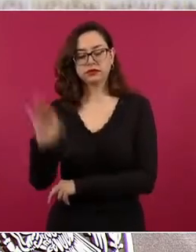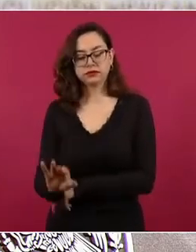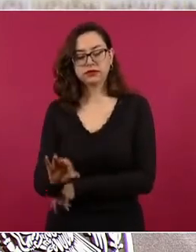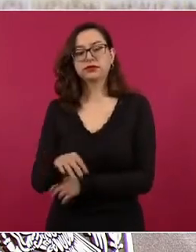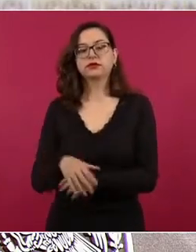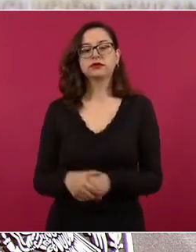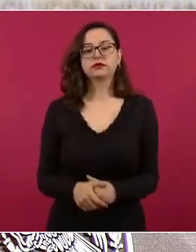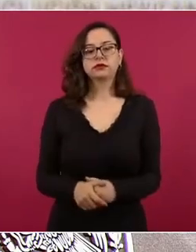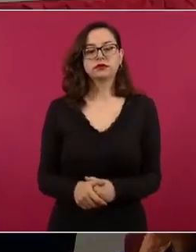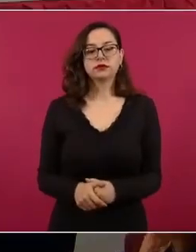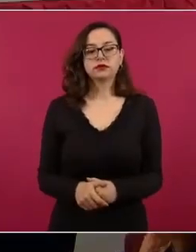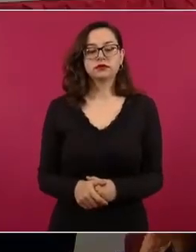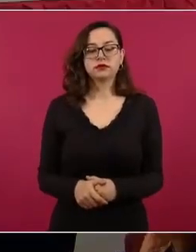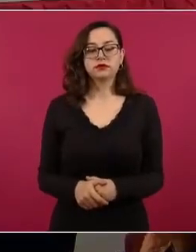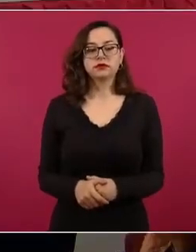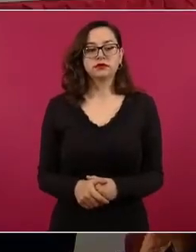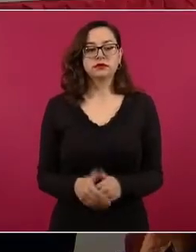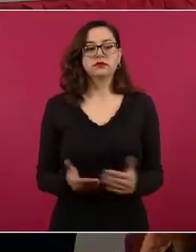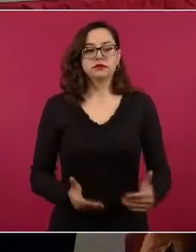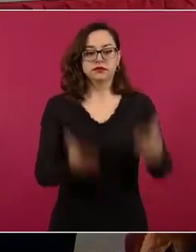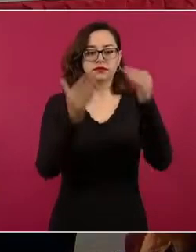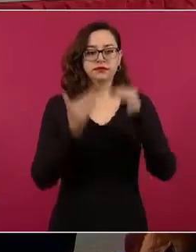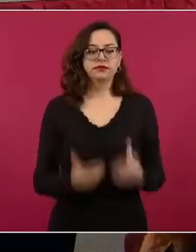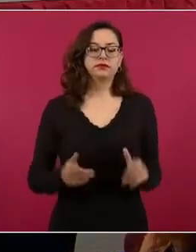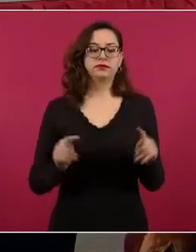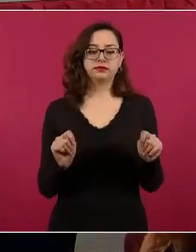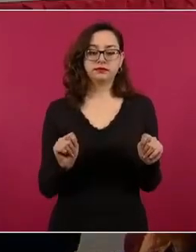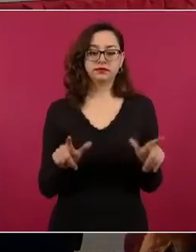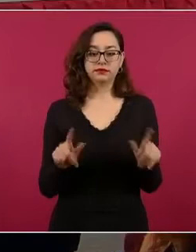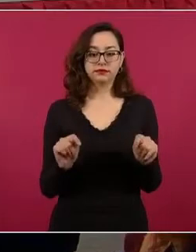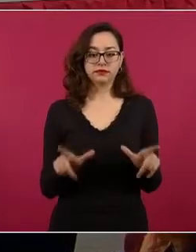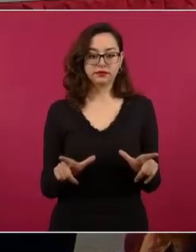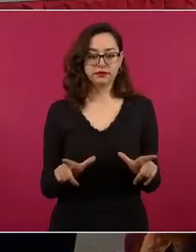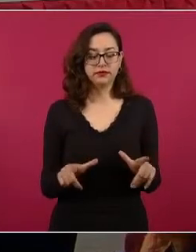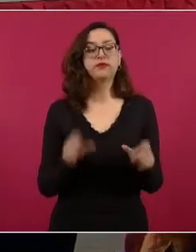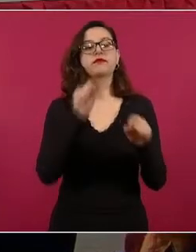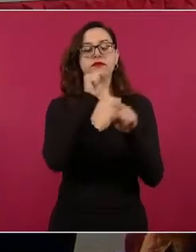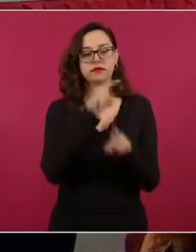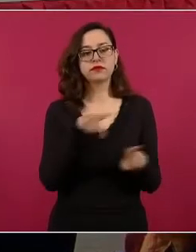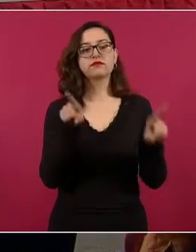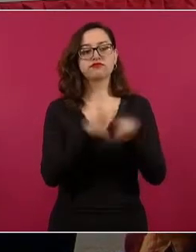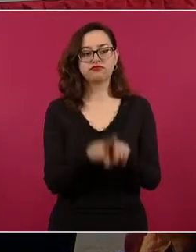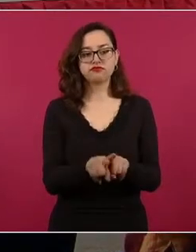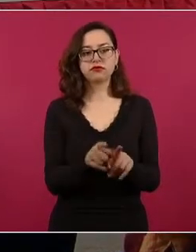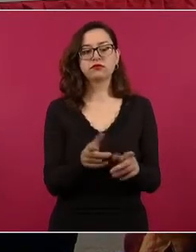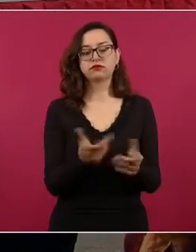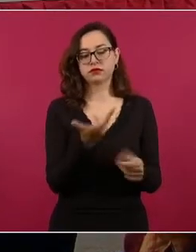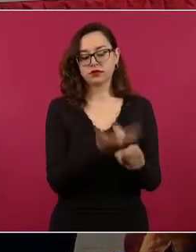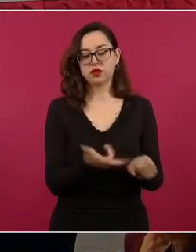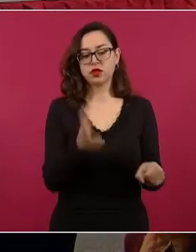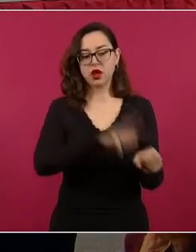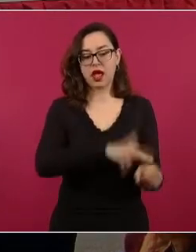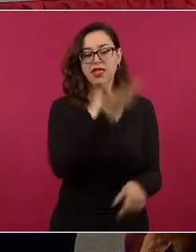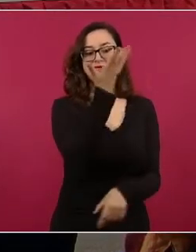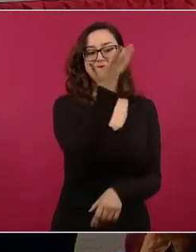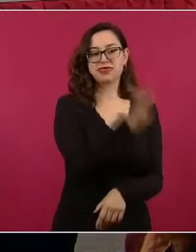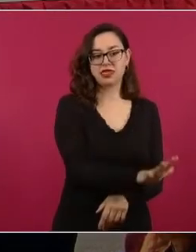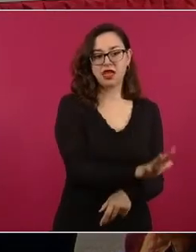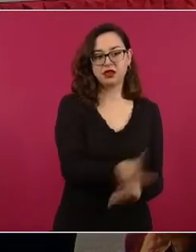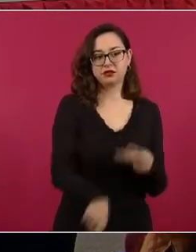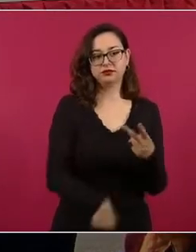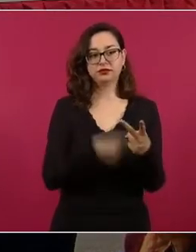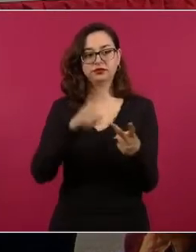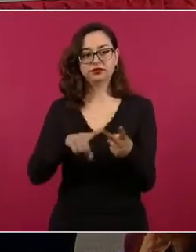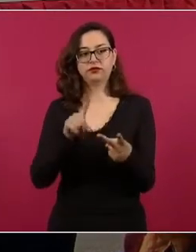En el caso de Tlaxcala, estamos también ya presentes en 10 hospitales, una unidad de especialidad, que